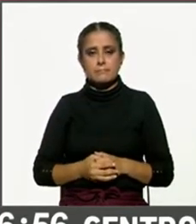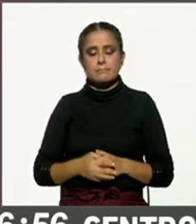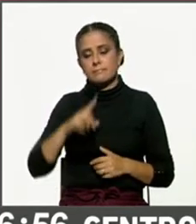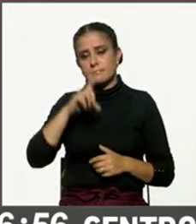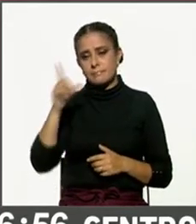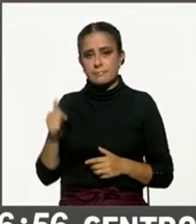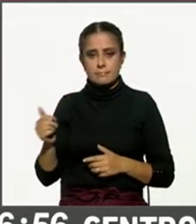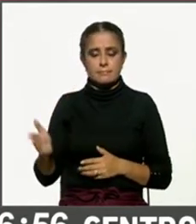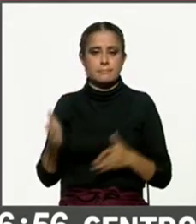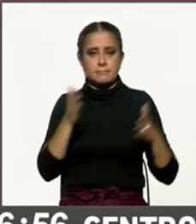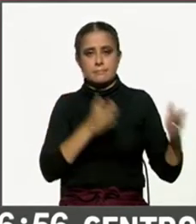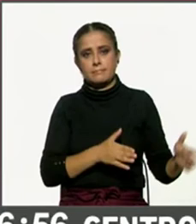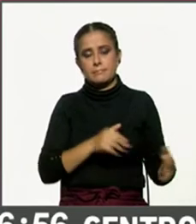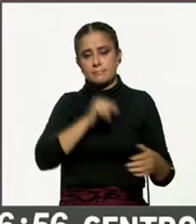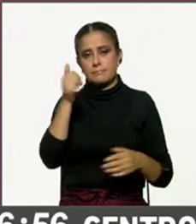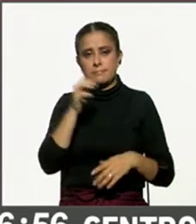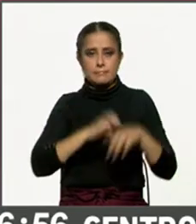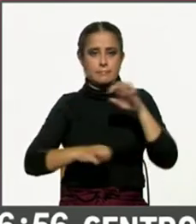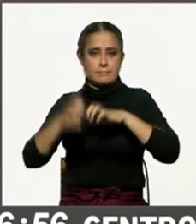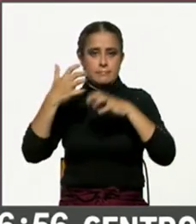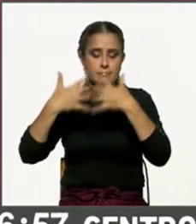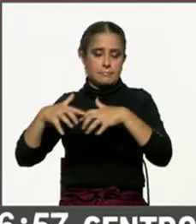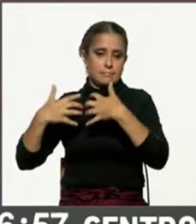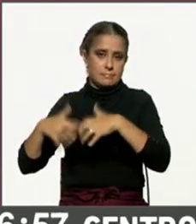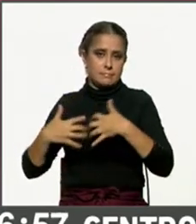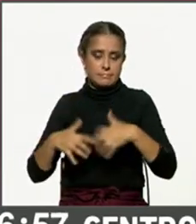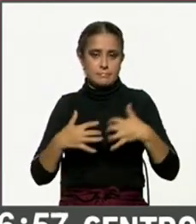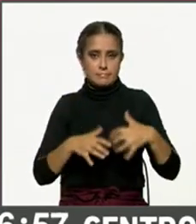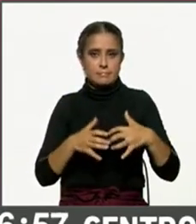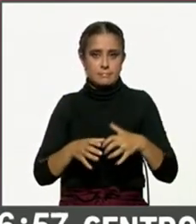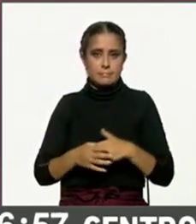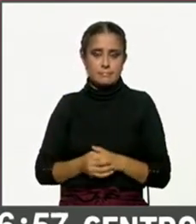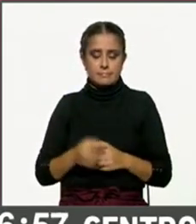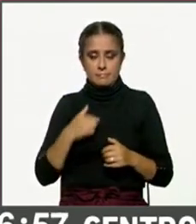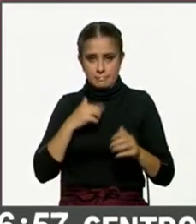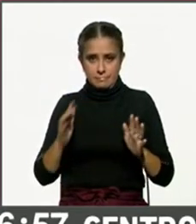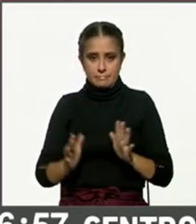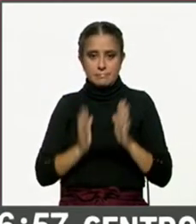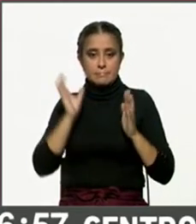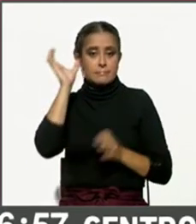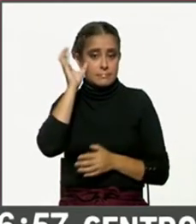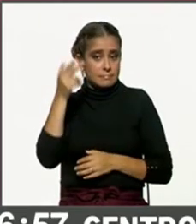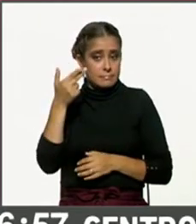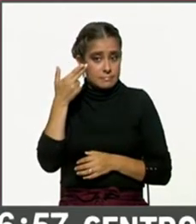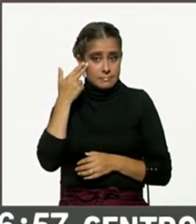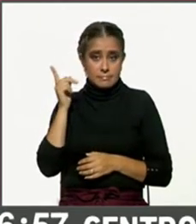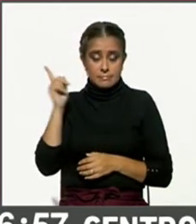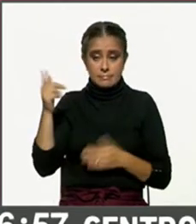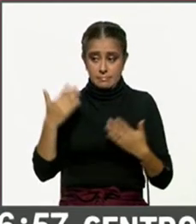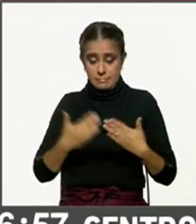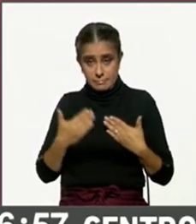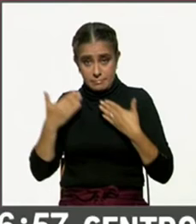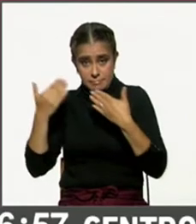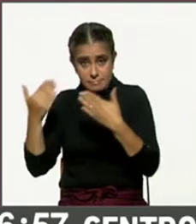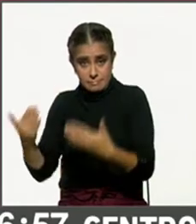grandes empresas, donde pues nuevamente me llama la atención mucho China. Aquí se invierte un poco